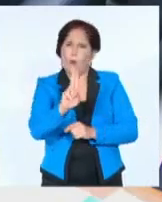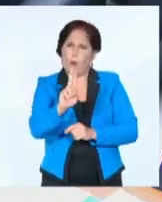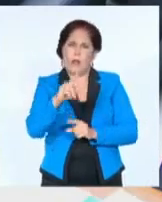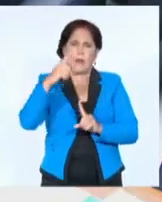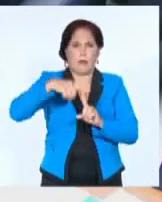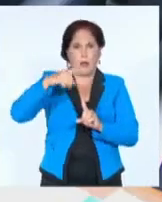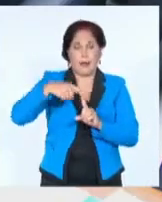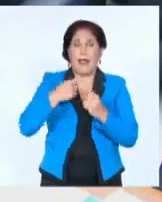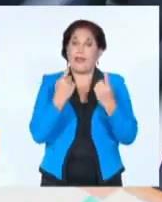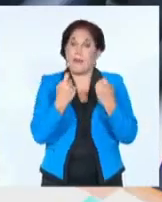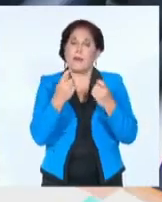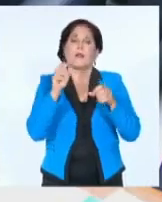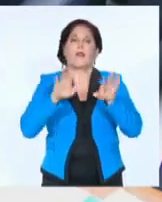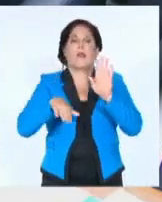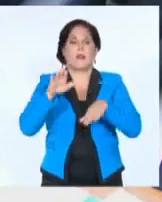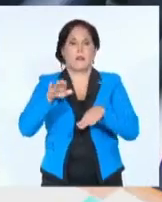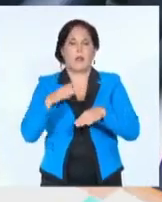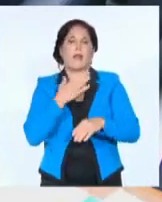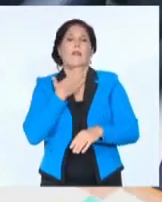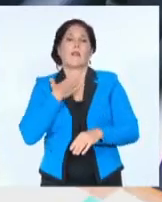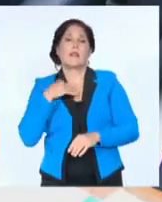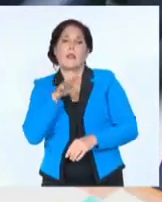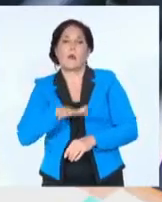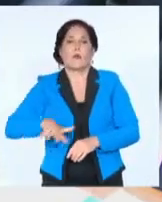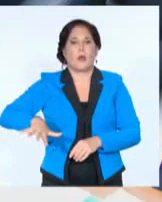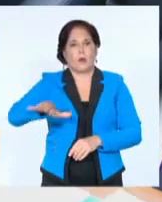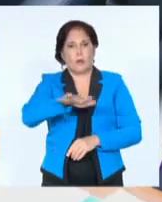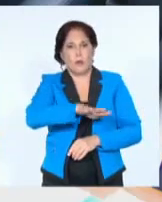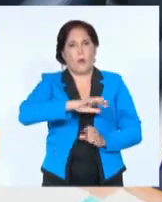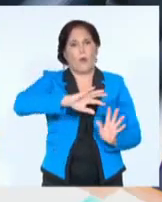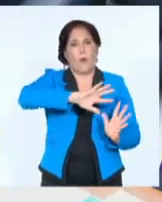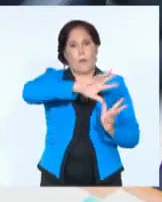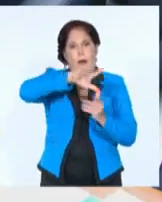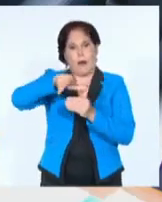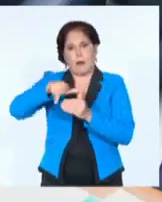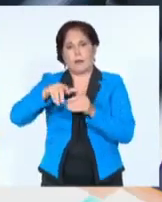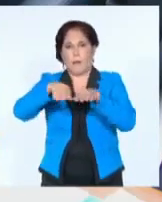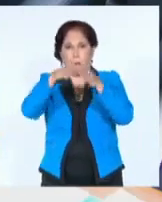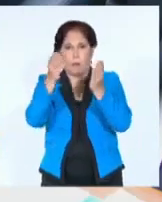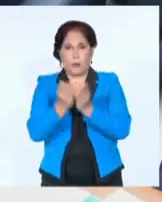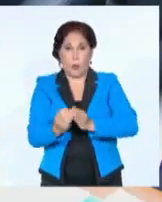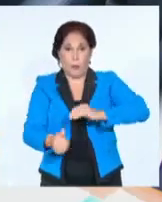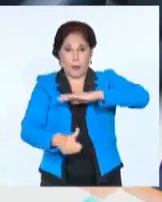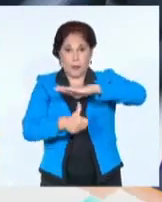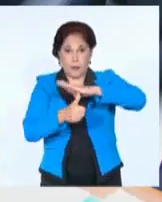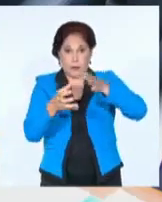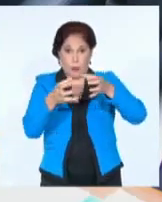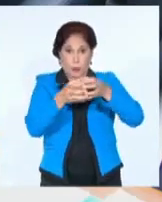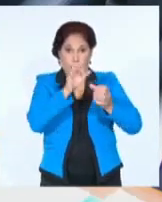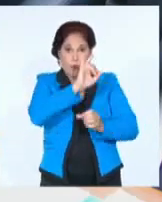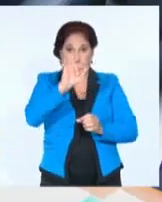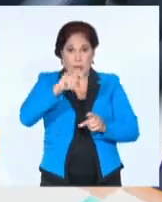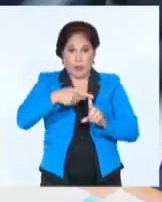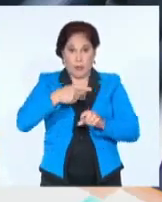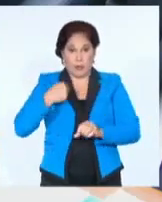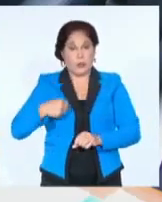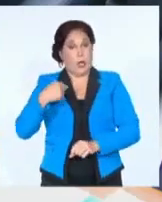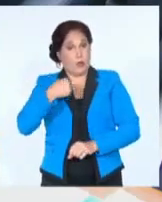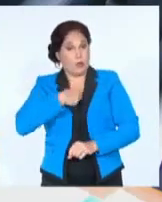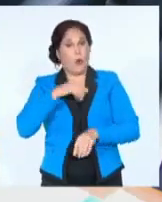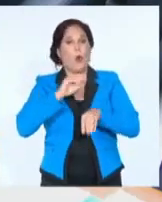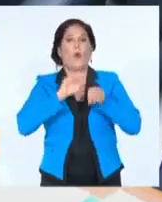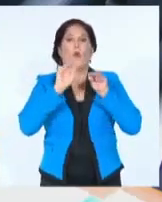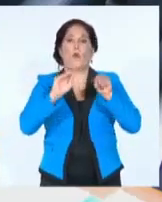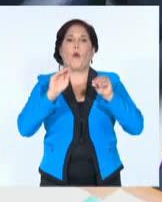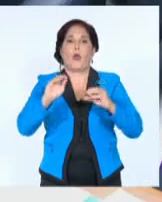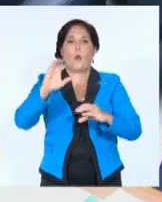las necesidades y aspiraciones de nuestros pueblos. Como presidente del Grupo 77 y China, Cuba ha convocado una cumbre